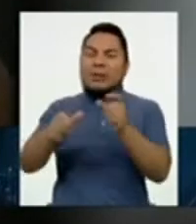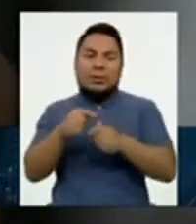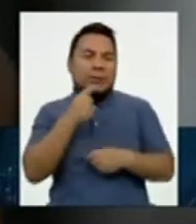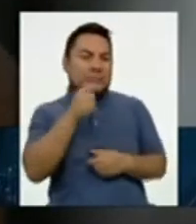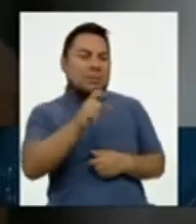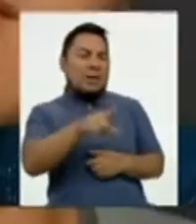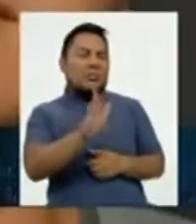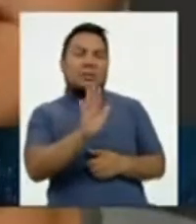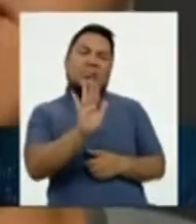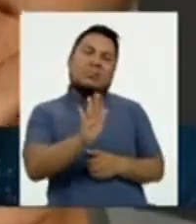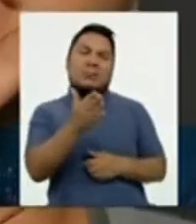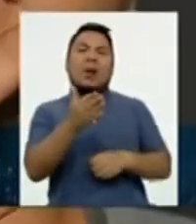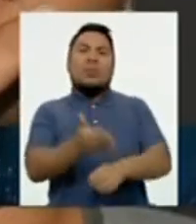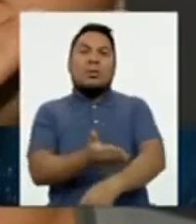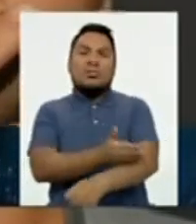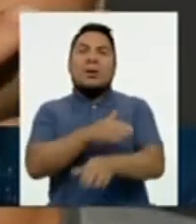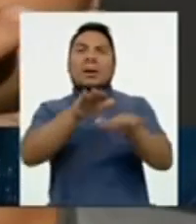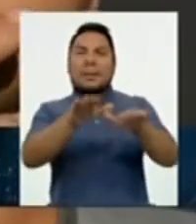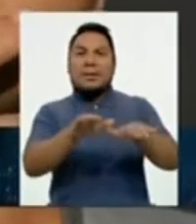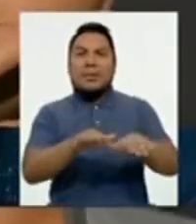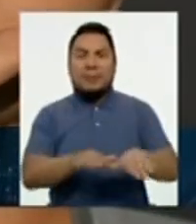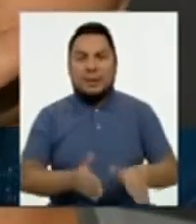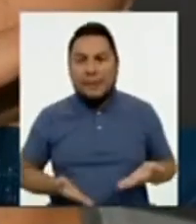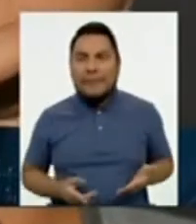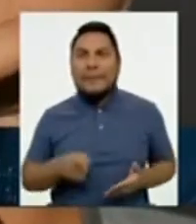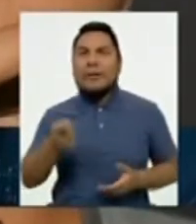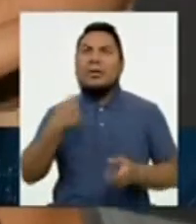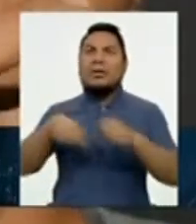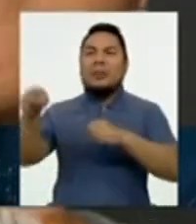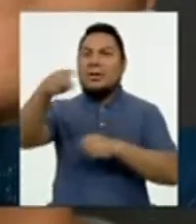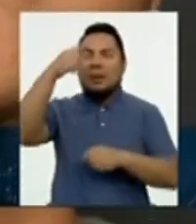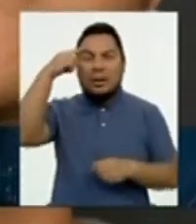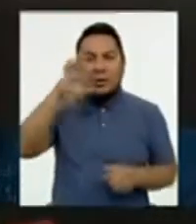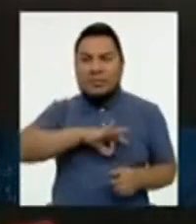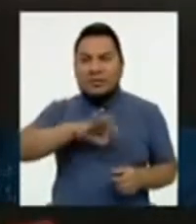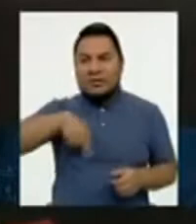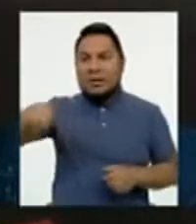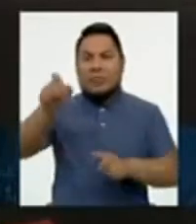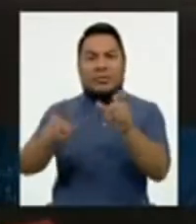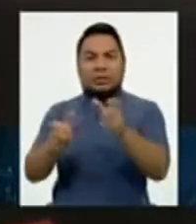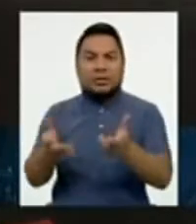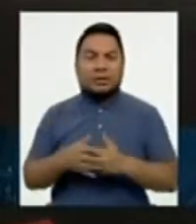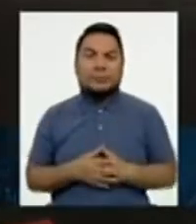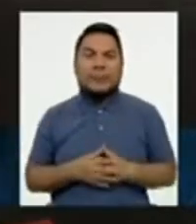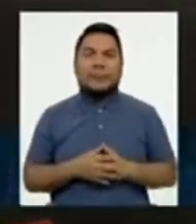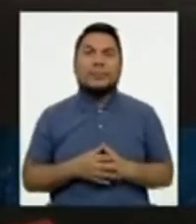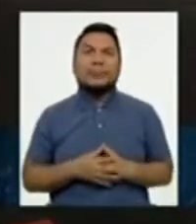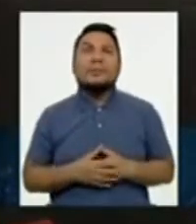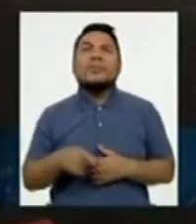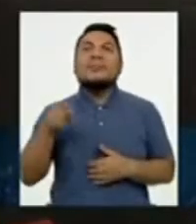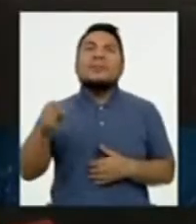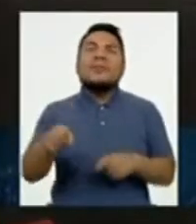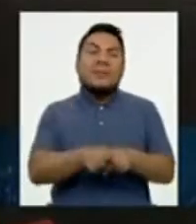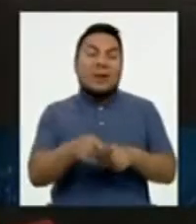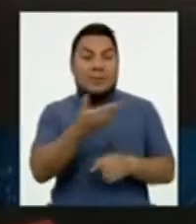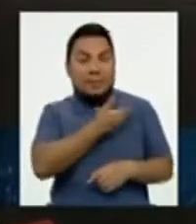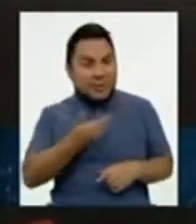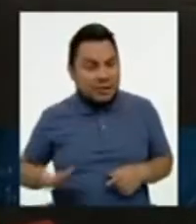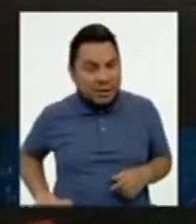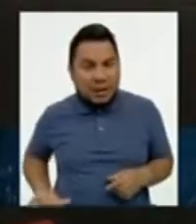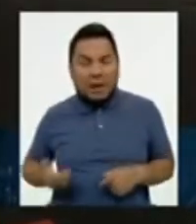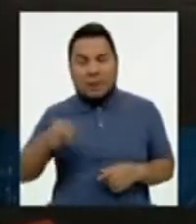al tabaco controlará con mayor eficacia su consumo en beneficio de los que menos tienen. El presidente y el ministro de Economía